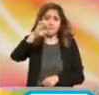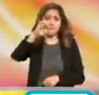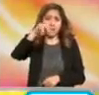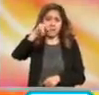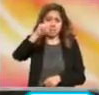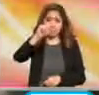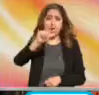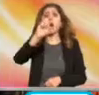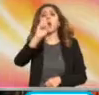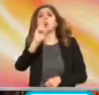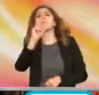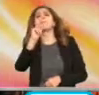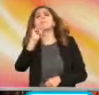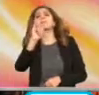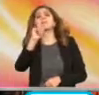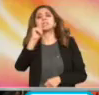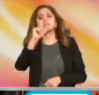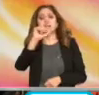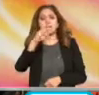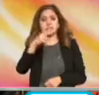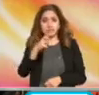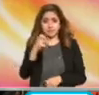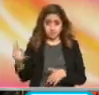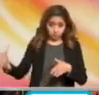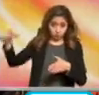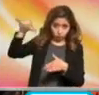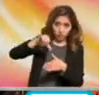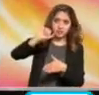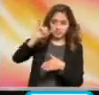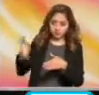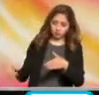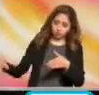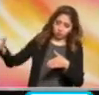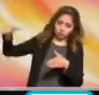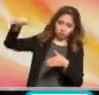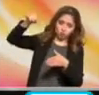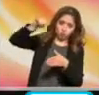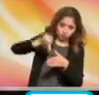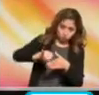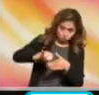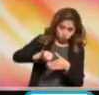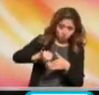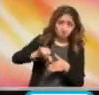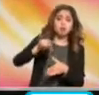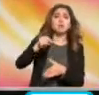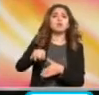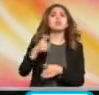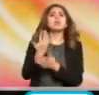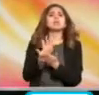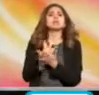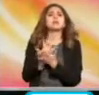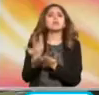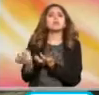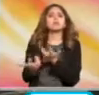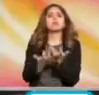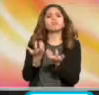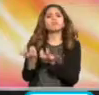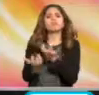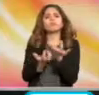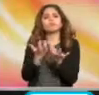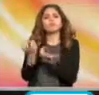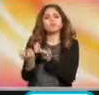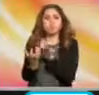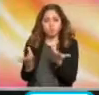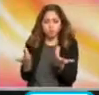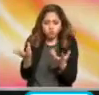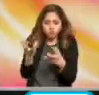como pistache, lo Acá. vertemos. Sí, totalmente, Quique. Sencillo, tan. Lo único que vamos a esperar es que, vaya, se amarren